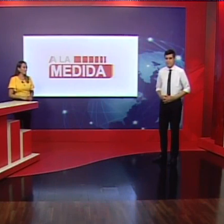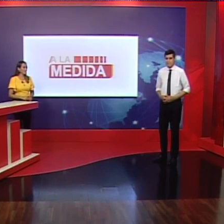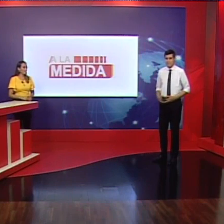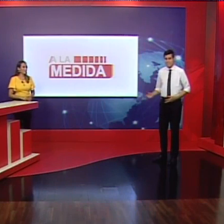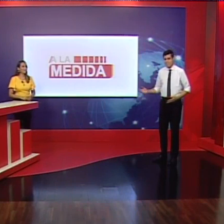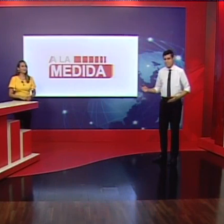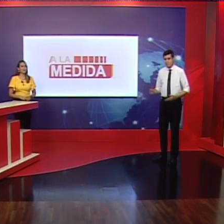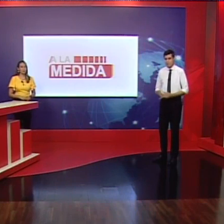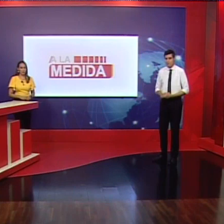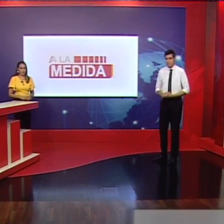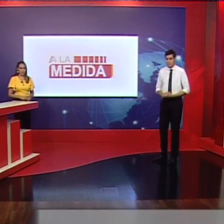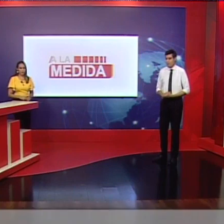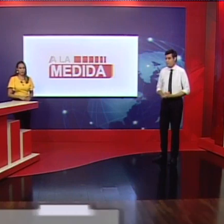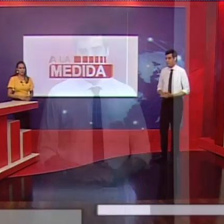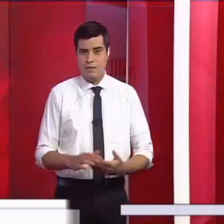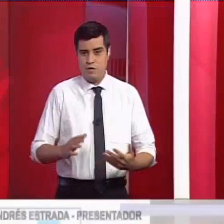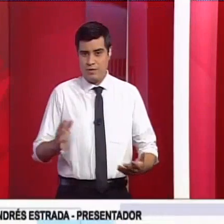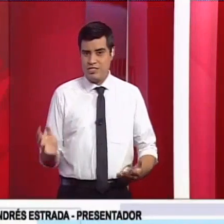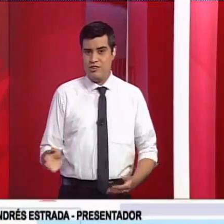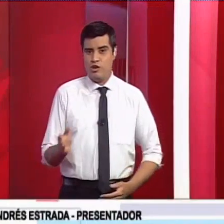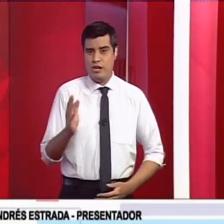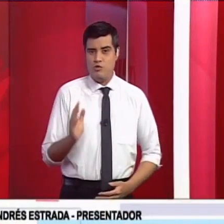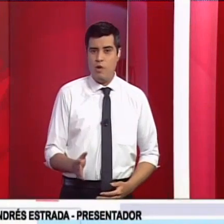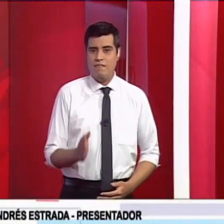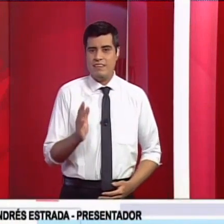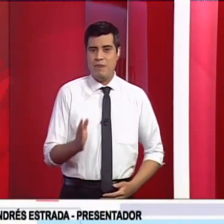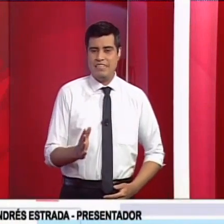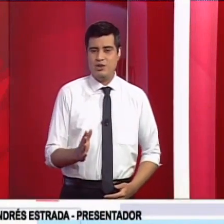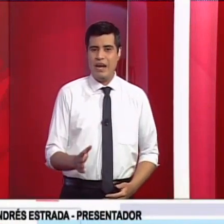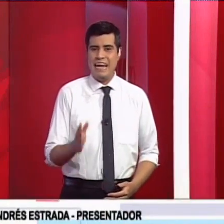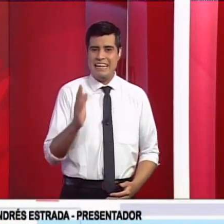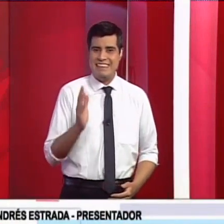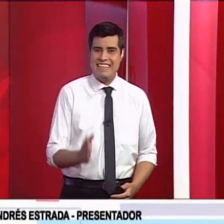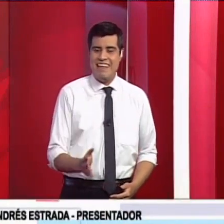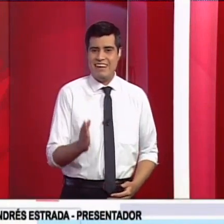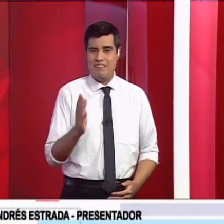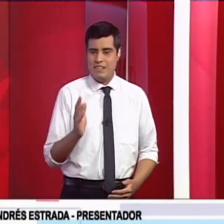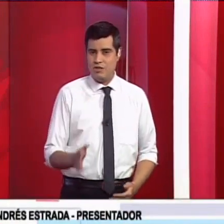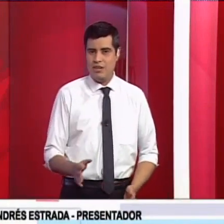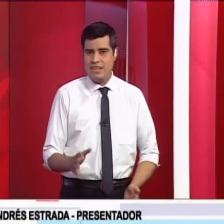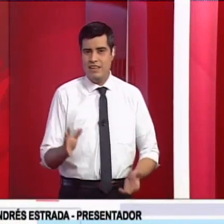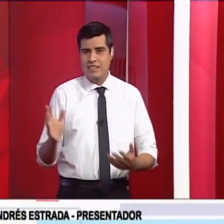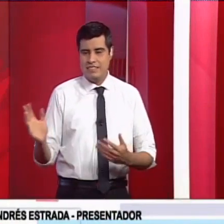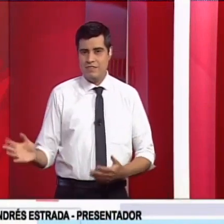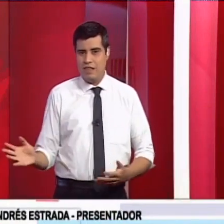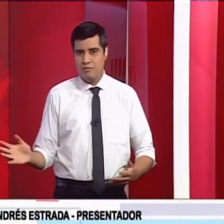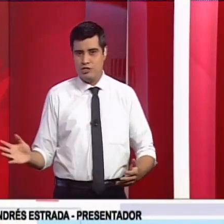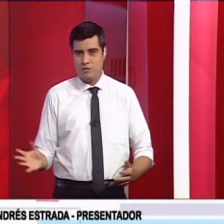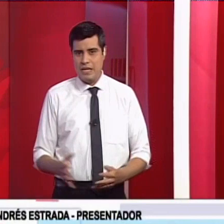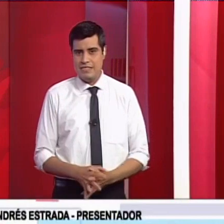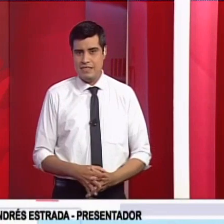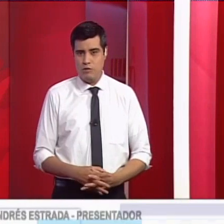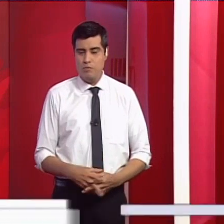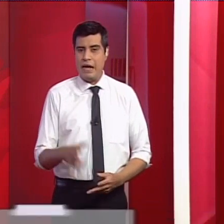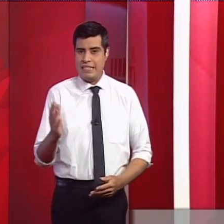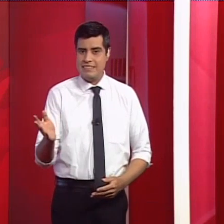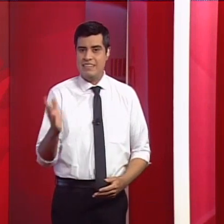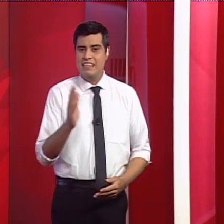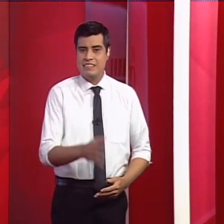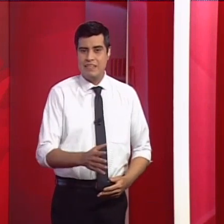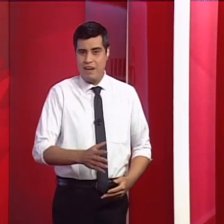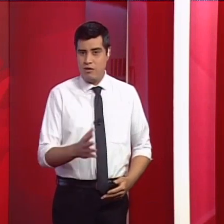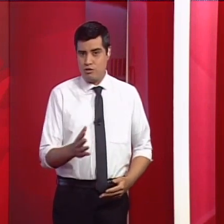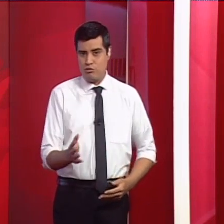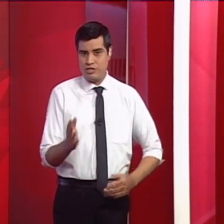que tal feliz noches and y you lo bueno mucha información hoy 9 de mayo el día de la victoria celebrado en muchos países de europa y